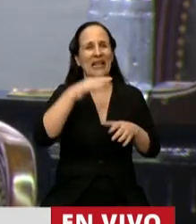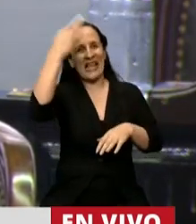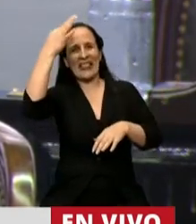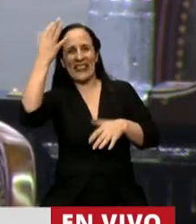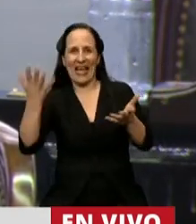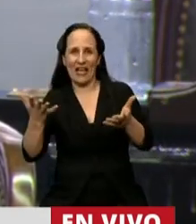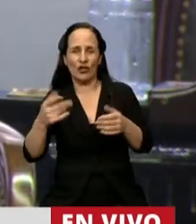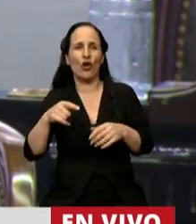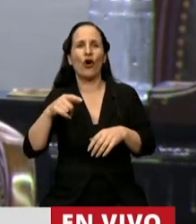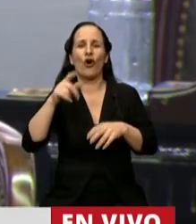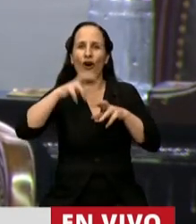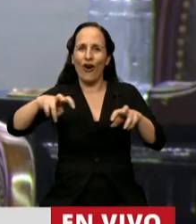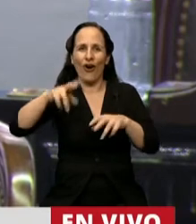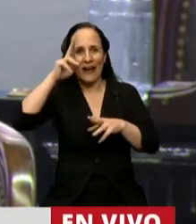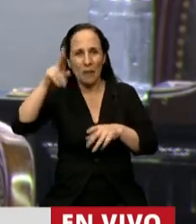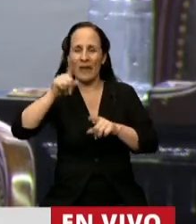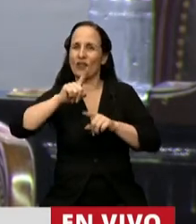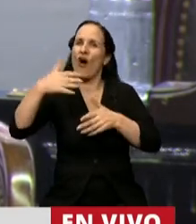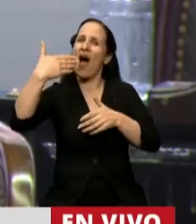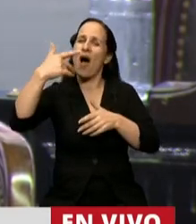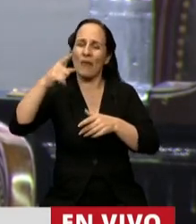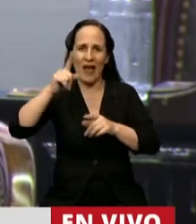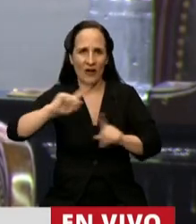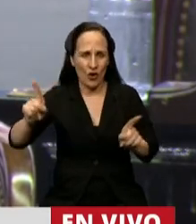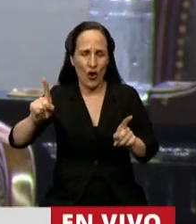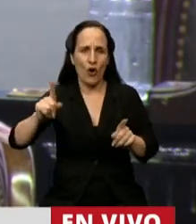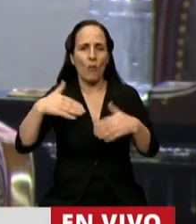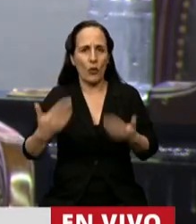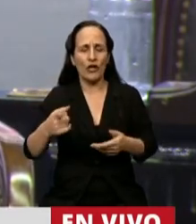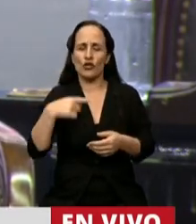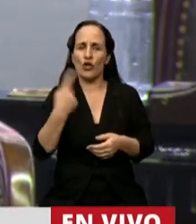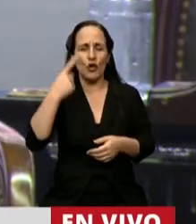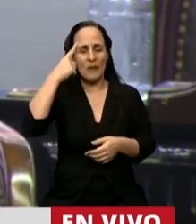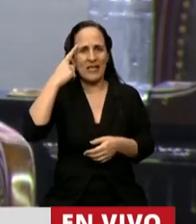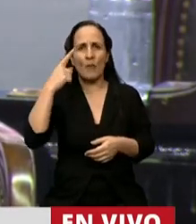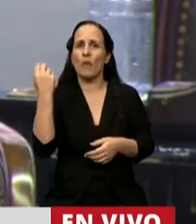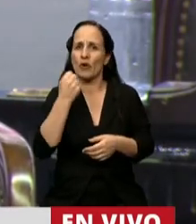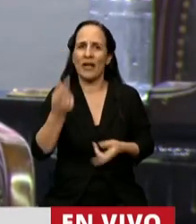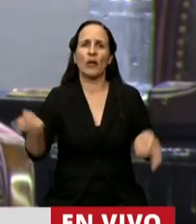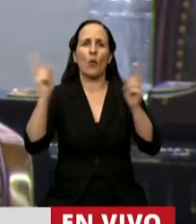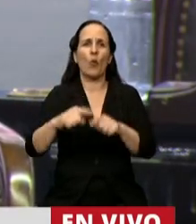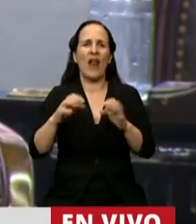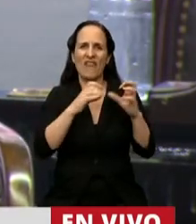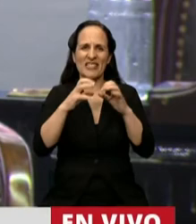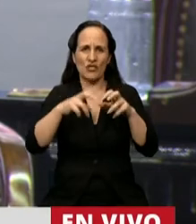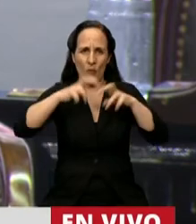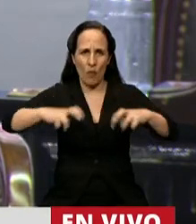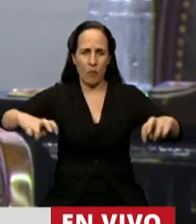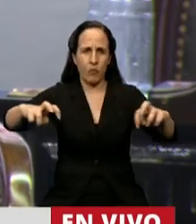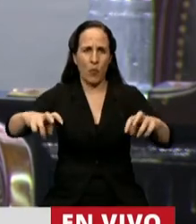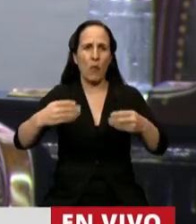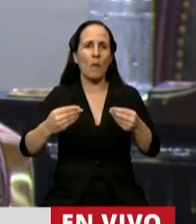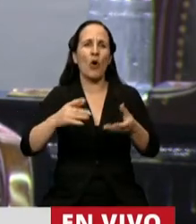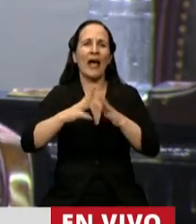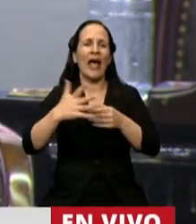a los diputados el hacer uso de la palabra. Por eso nosotros creemos que es imprescindible volver a las sesiones presenciales, porque nos están